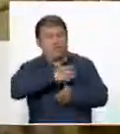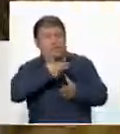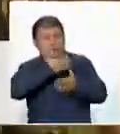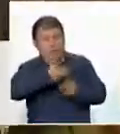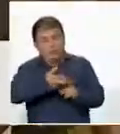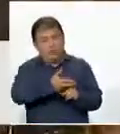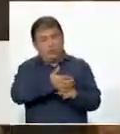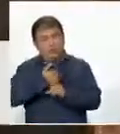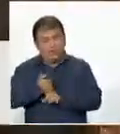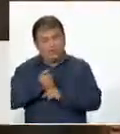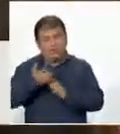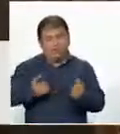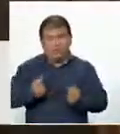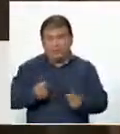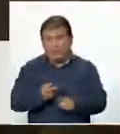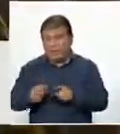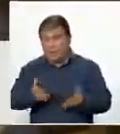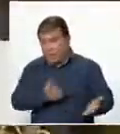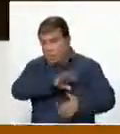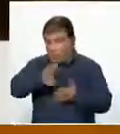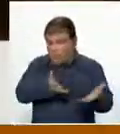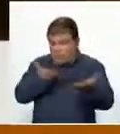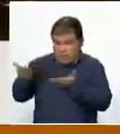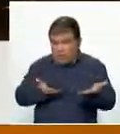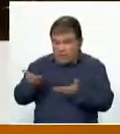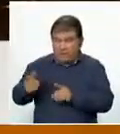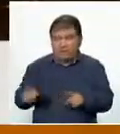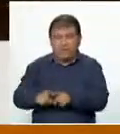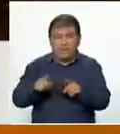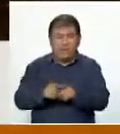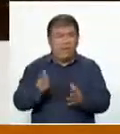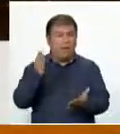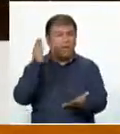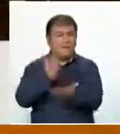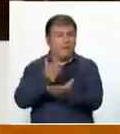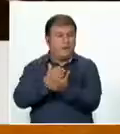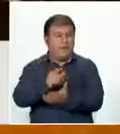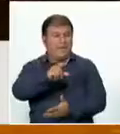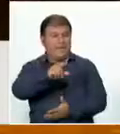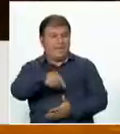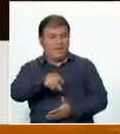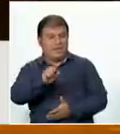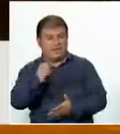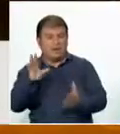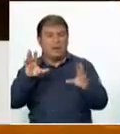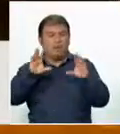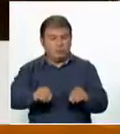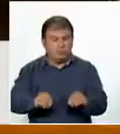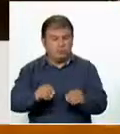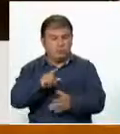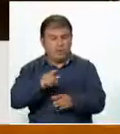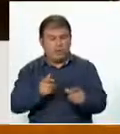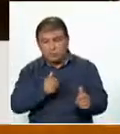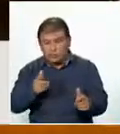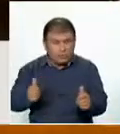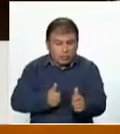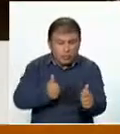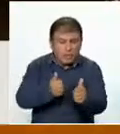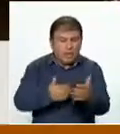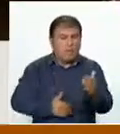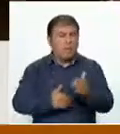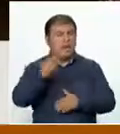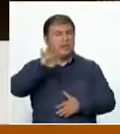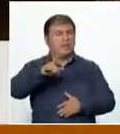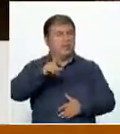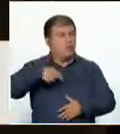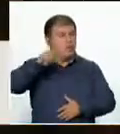mientras se llevaban la mercadería. Se valían de modernos bloqueadores de GPS para que no los sigan. En total, más de 5 millones de soles